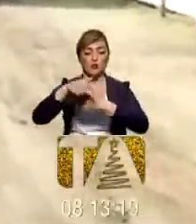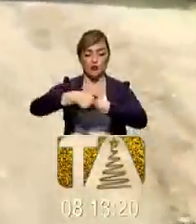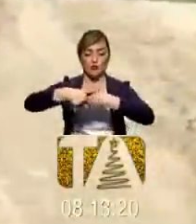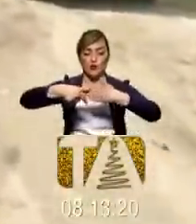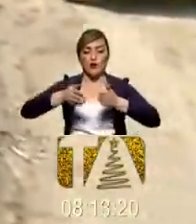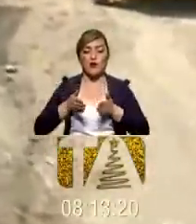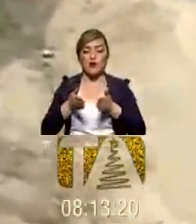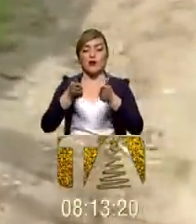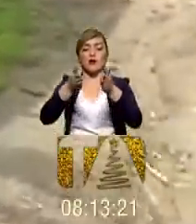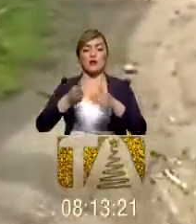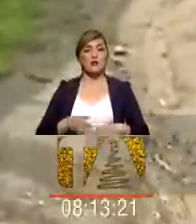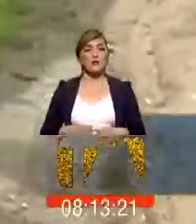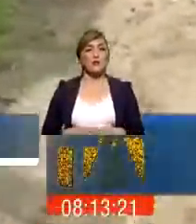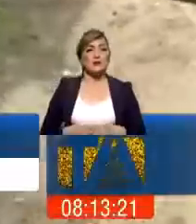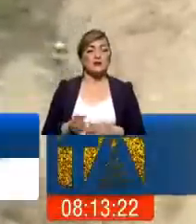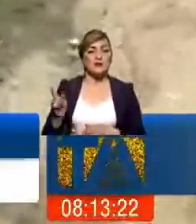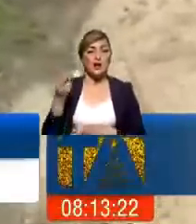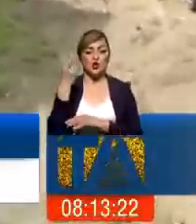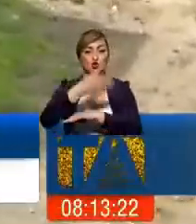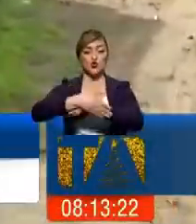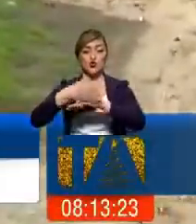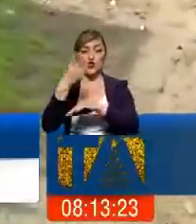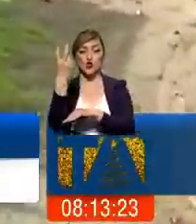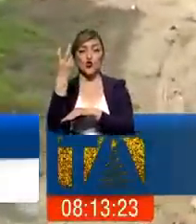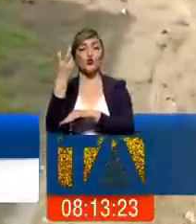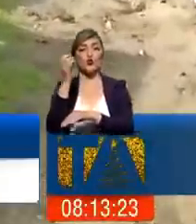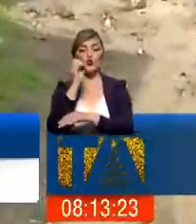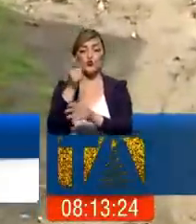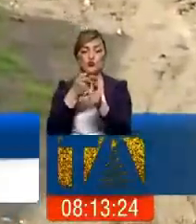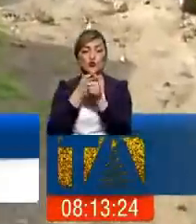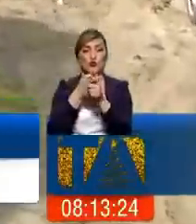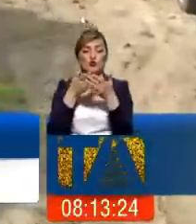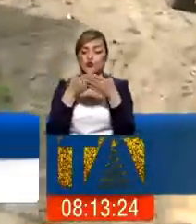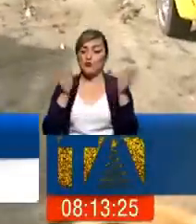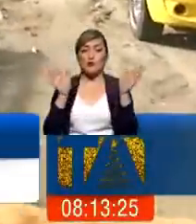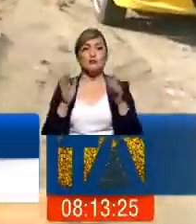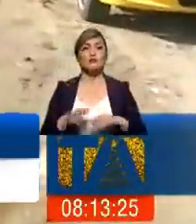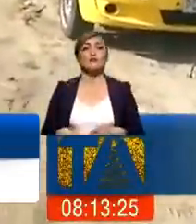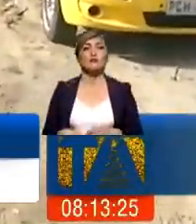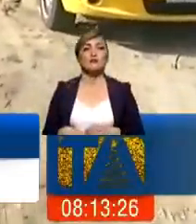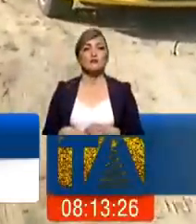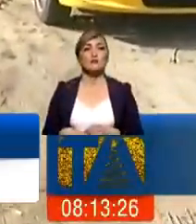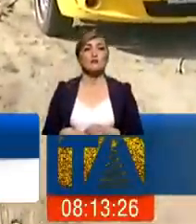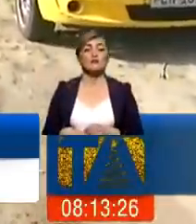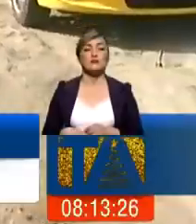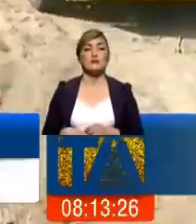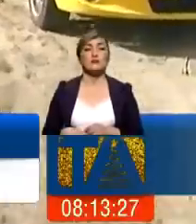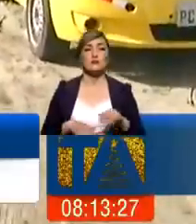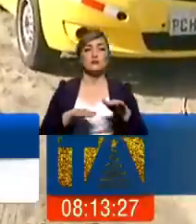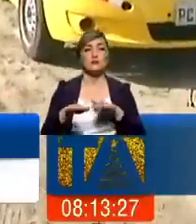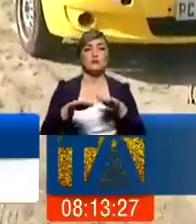viales. Pero en este caso, esta vía 12 de octubre, necesitamos lo más urgente que se haga la apertura, vista que transitan